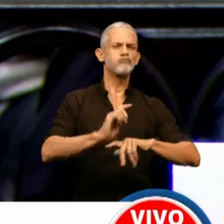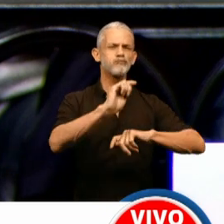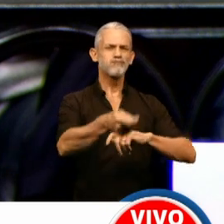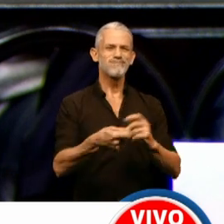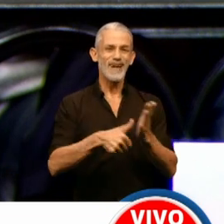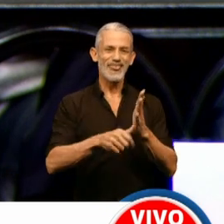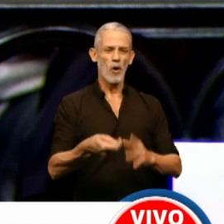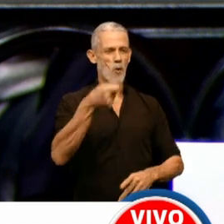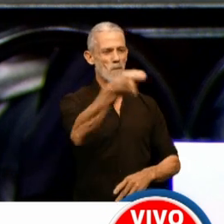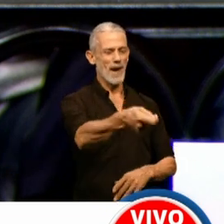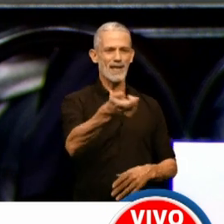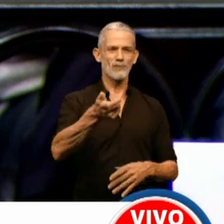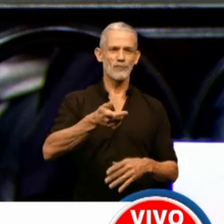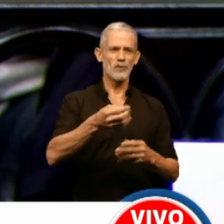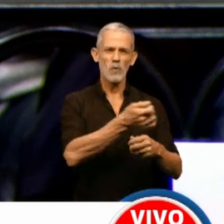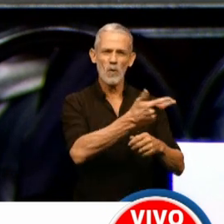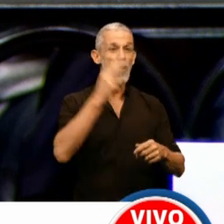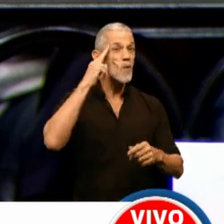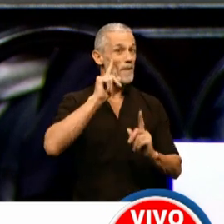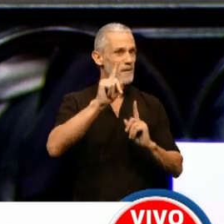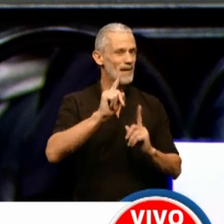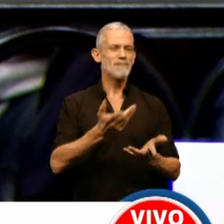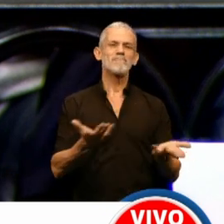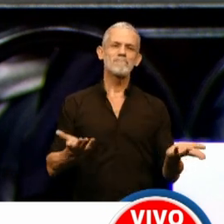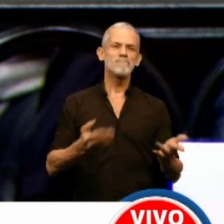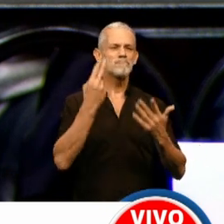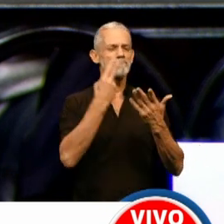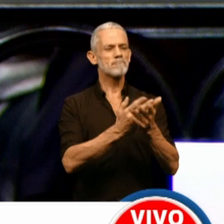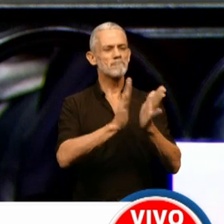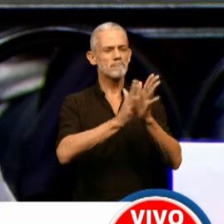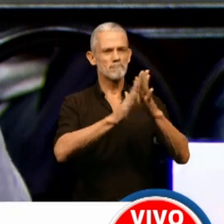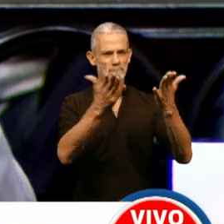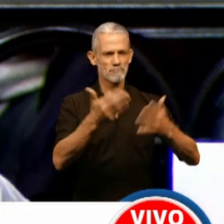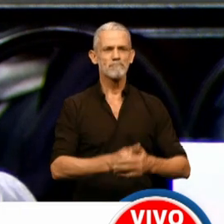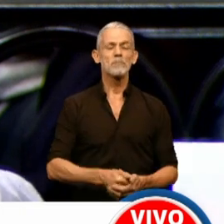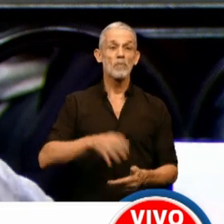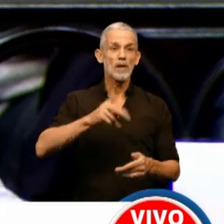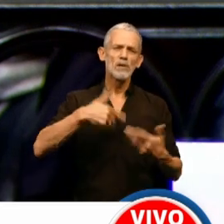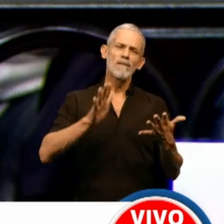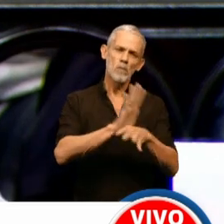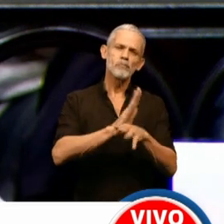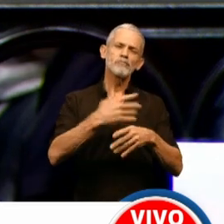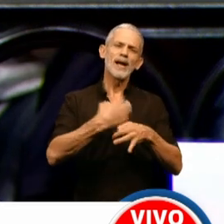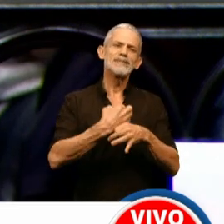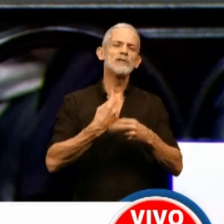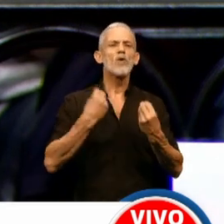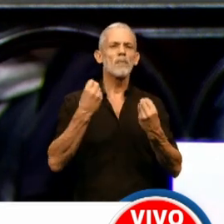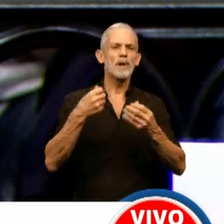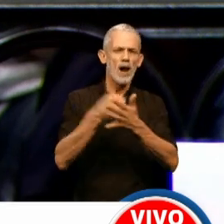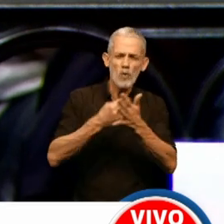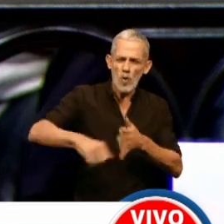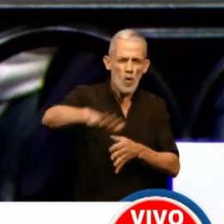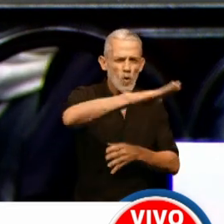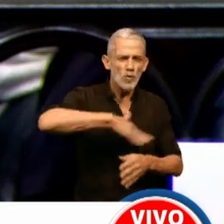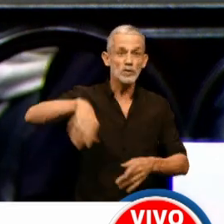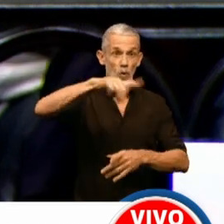importancia en el hecho del reconocimiento a nosotros nos ha enseñado mucho la lucha de todas